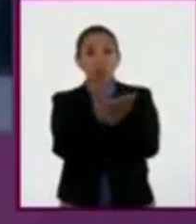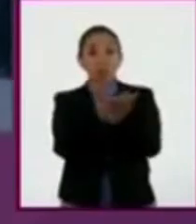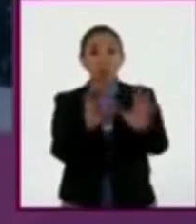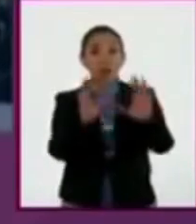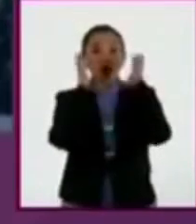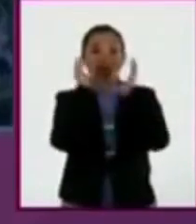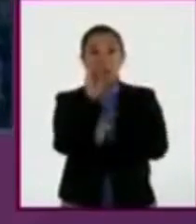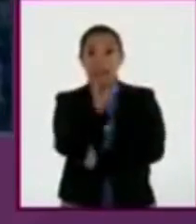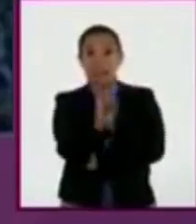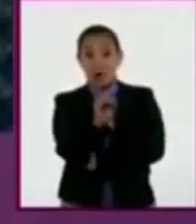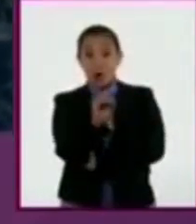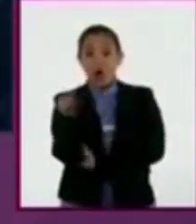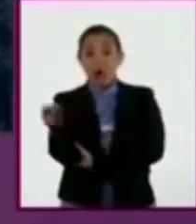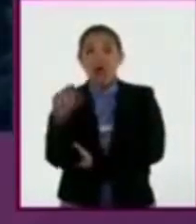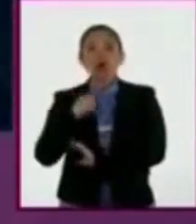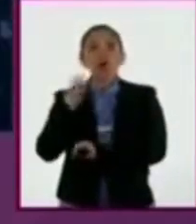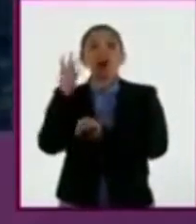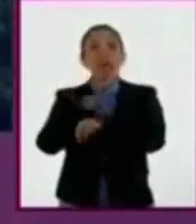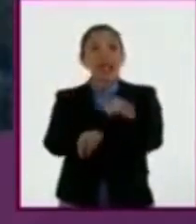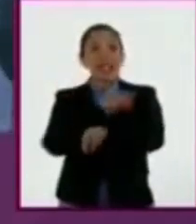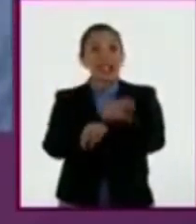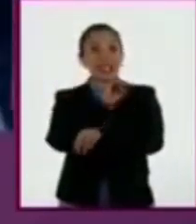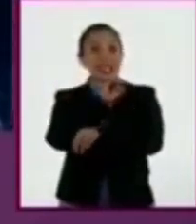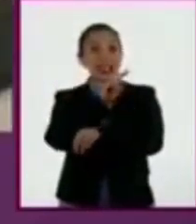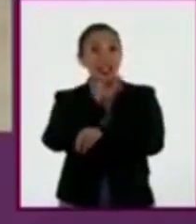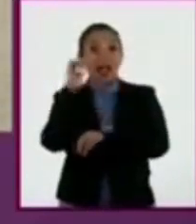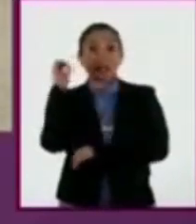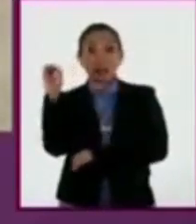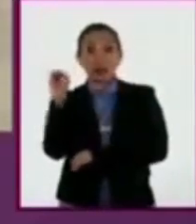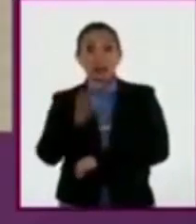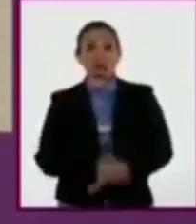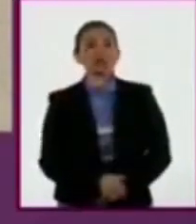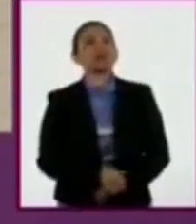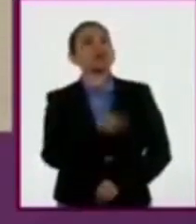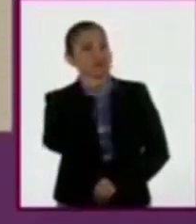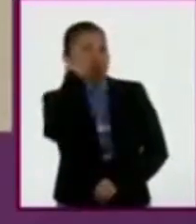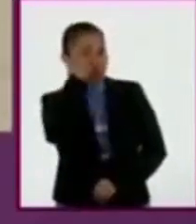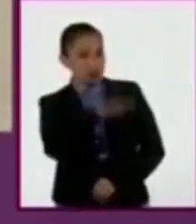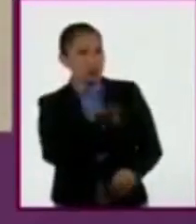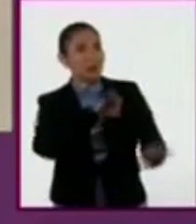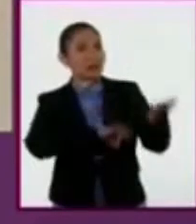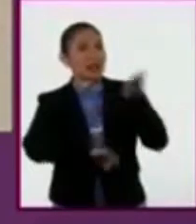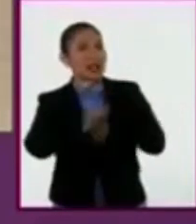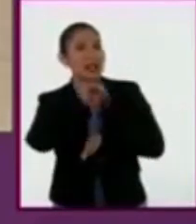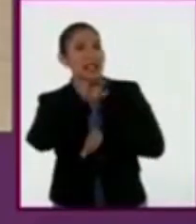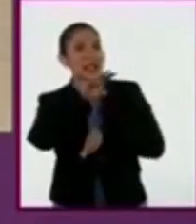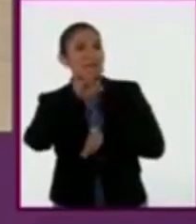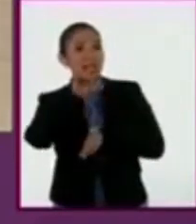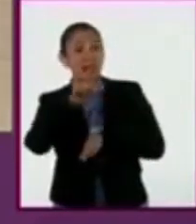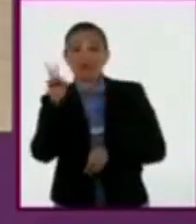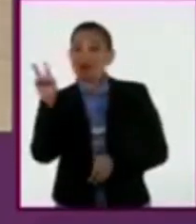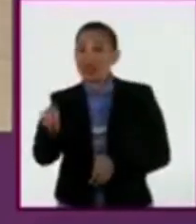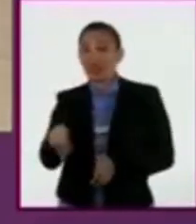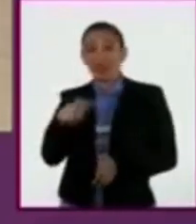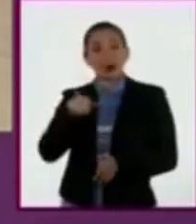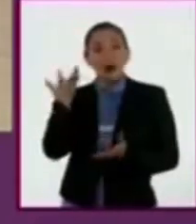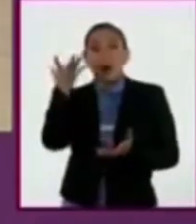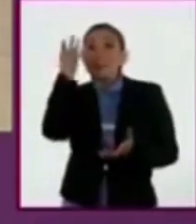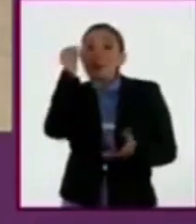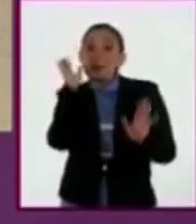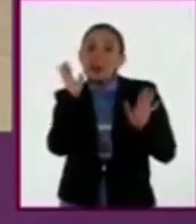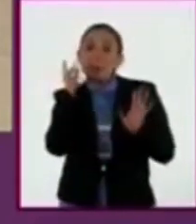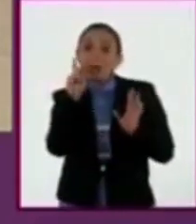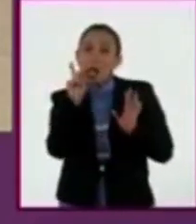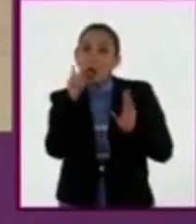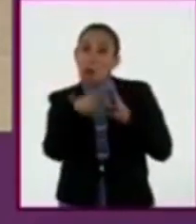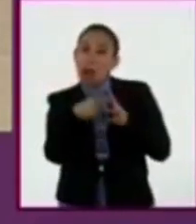velocidad es 0 y la cantidad de energía cinética también es 0. Tú sí sabes de física, Iván. La verdad, estoy aprendiendo, pero